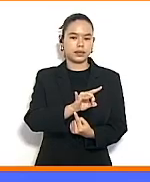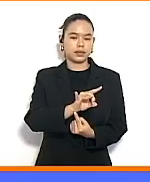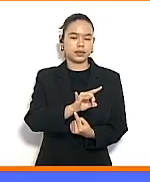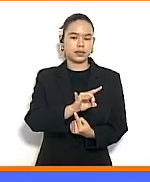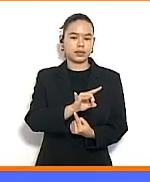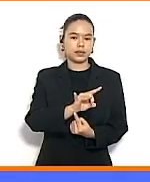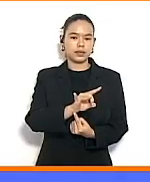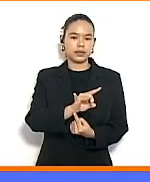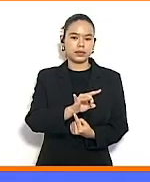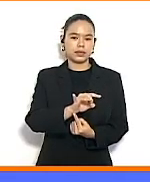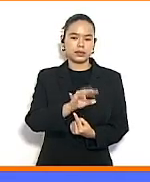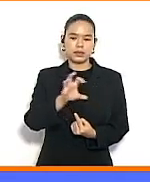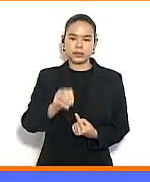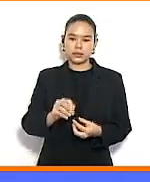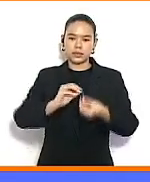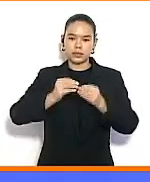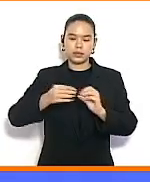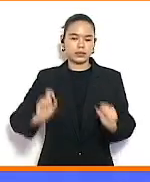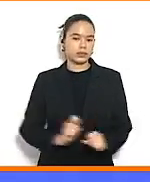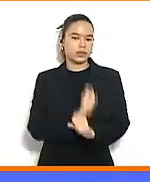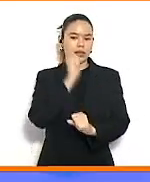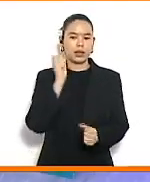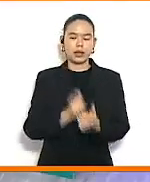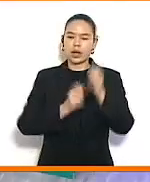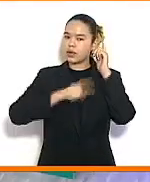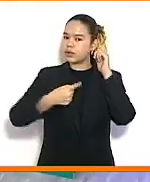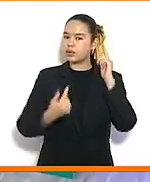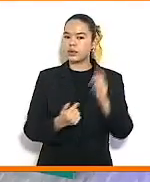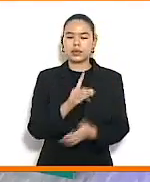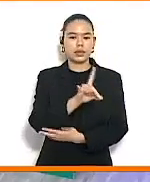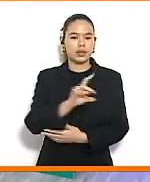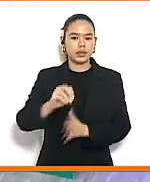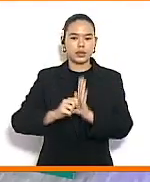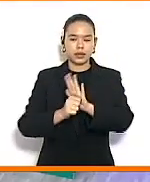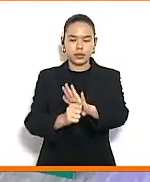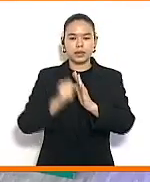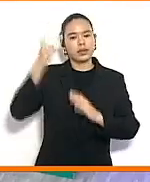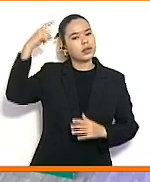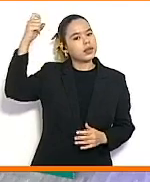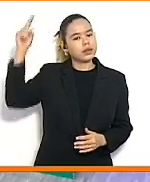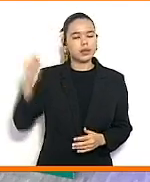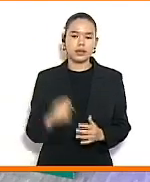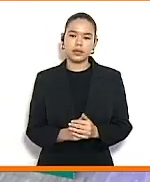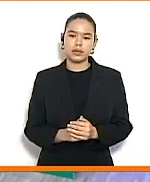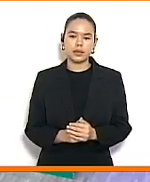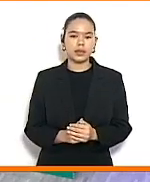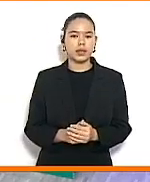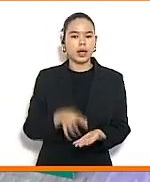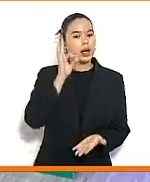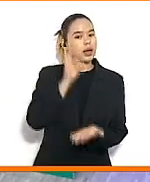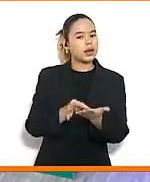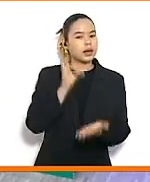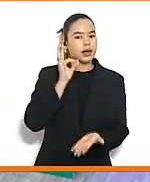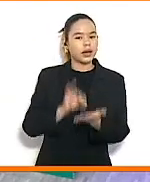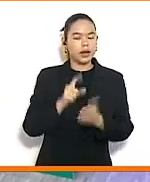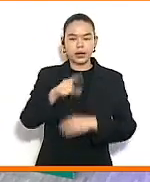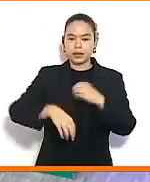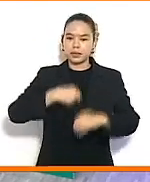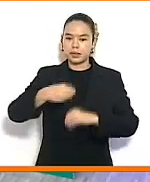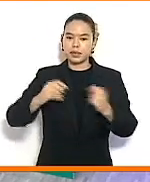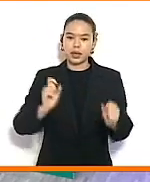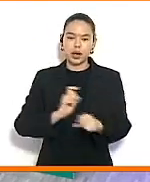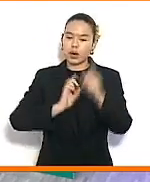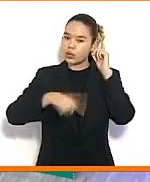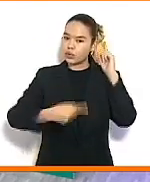diario es el 0. Número ganador en diario es el 80 con su símbolo de sueños café. Pero si eres jugador para